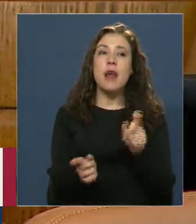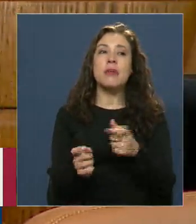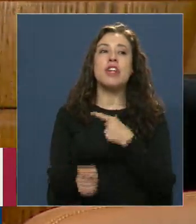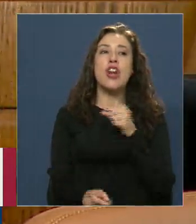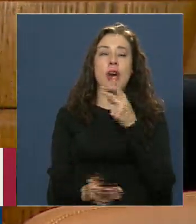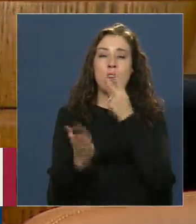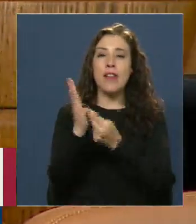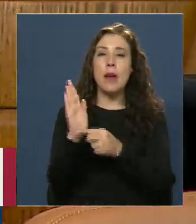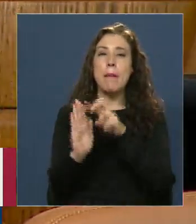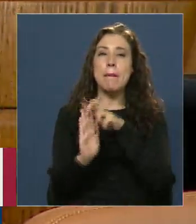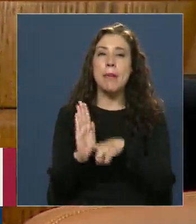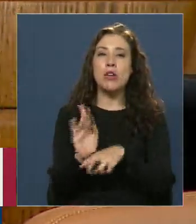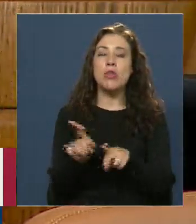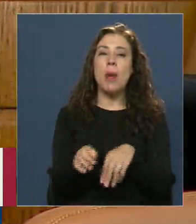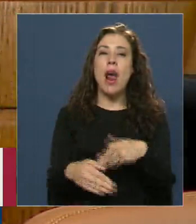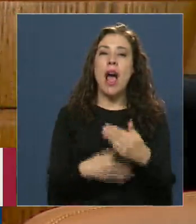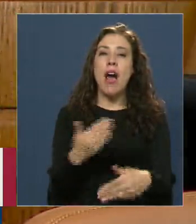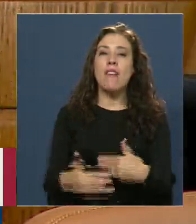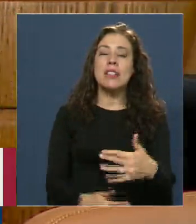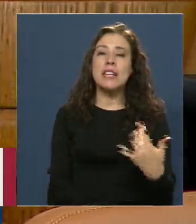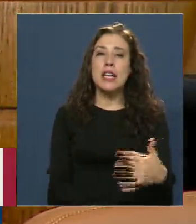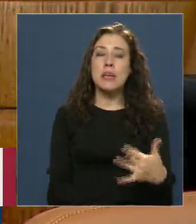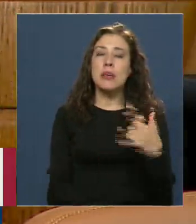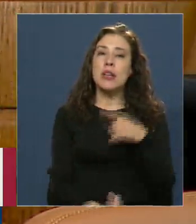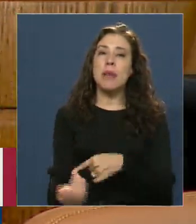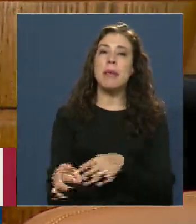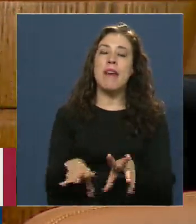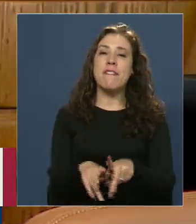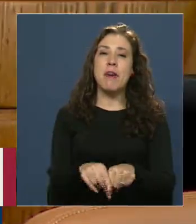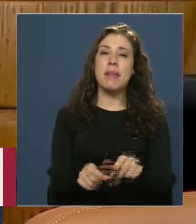ver que en este proyecto es un avance sustantivo para